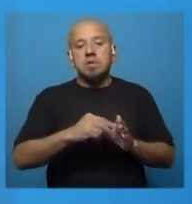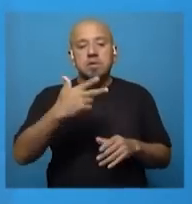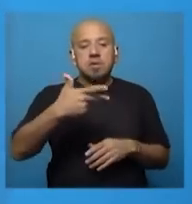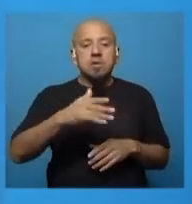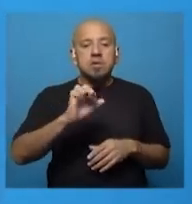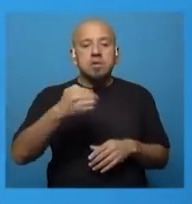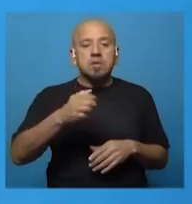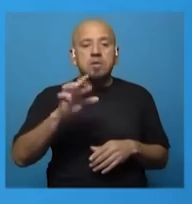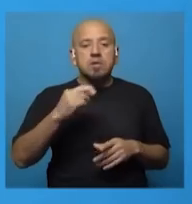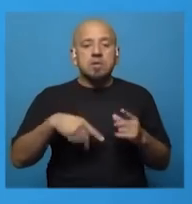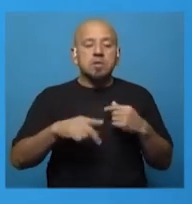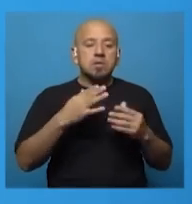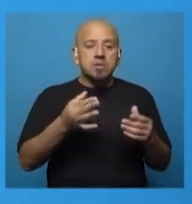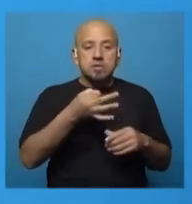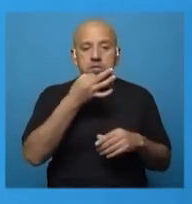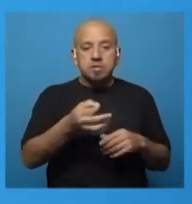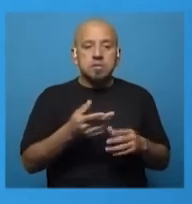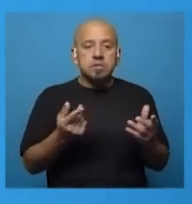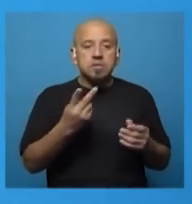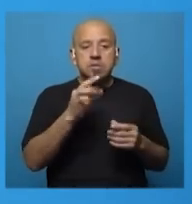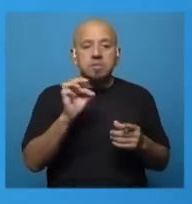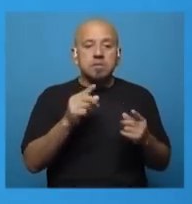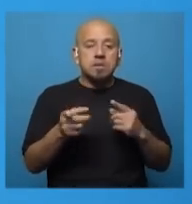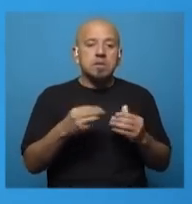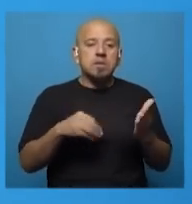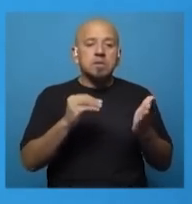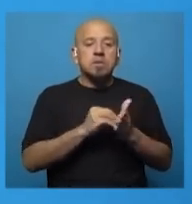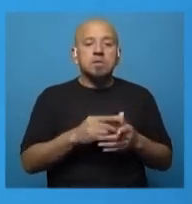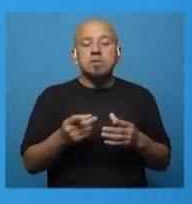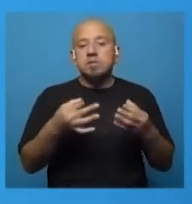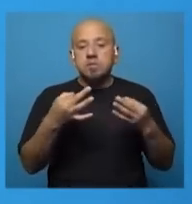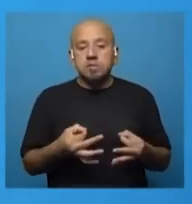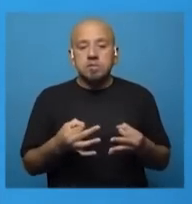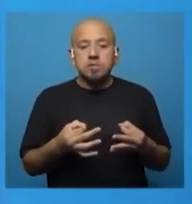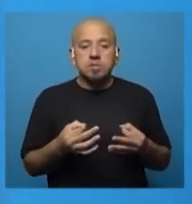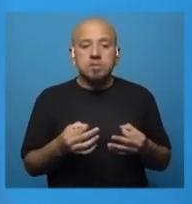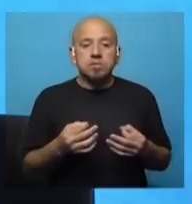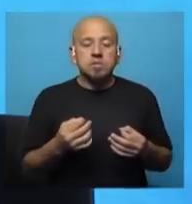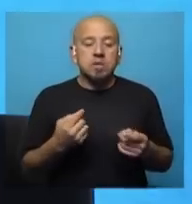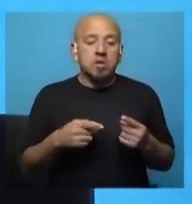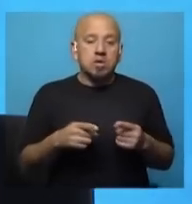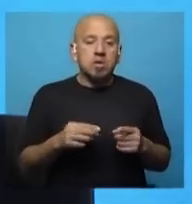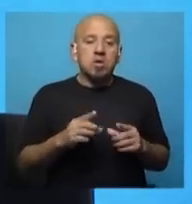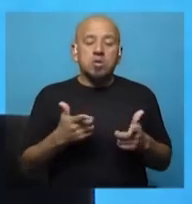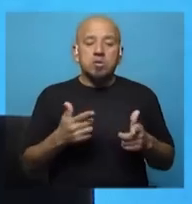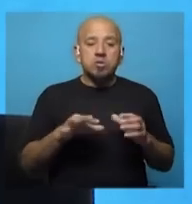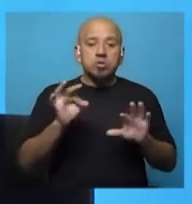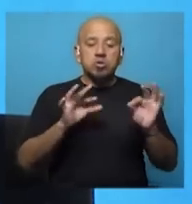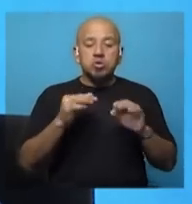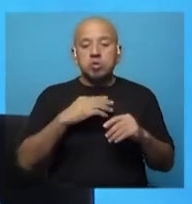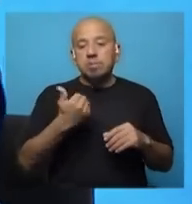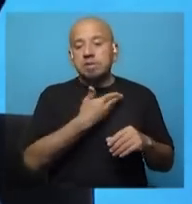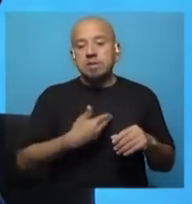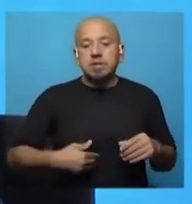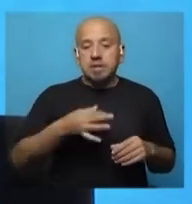Por más que se repita veinte veces no lo no se va a transformar en verdad no es cierto bueno porque no había opción presidente de la república